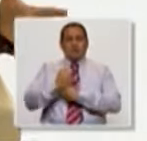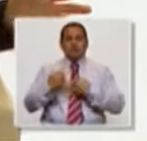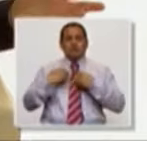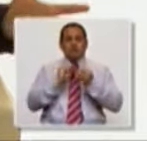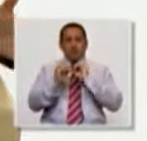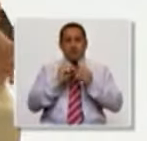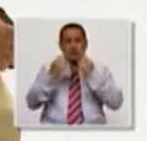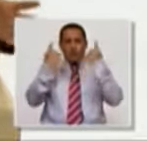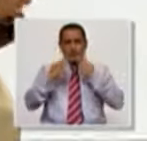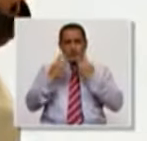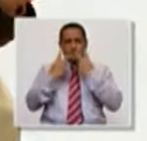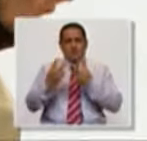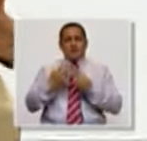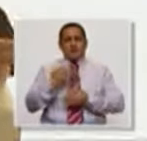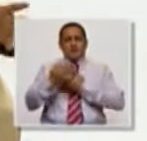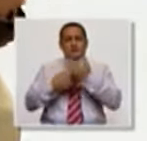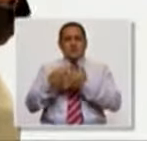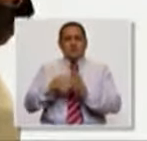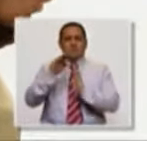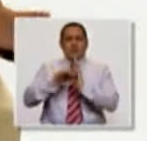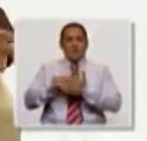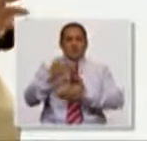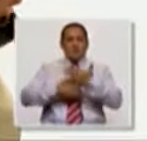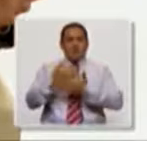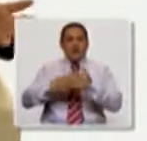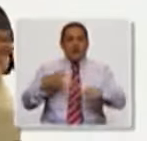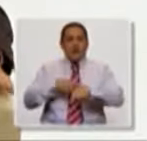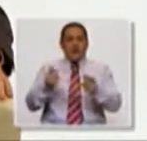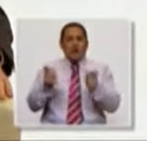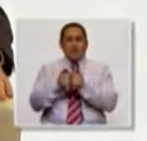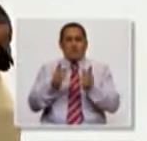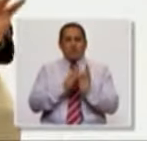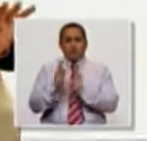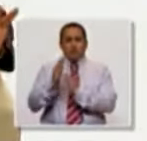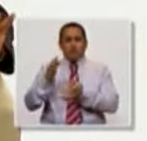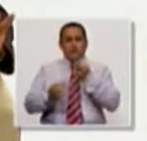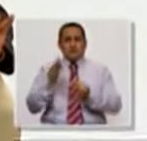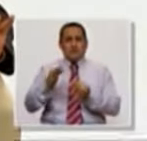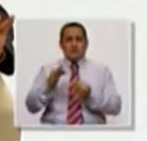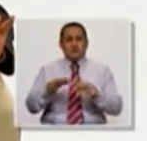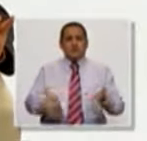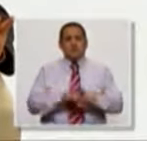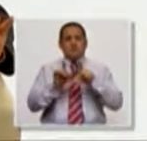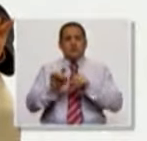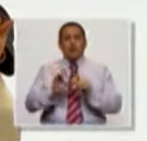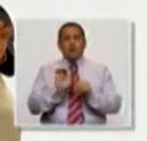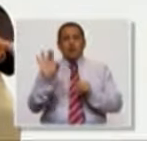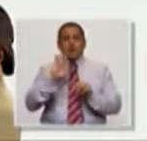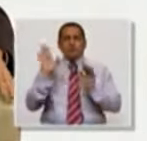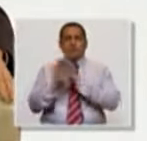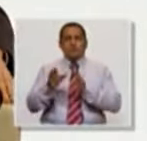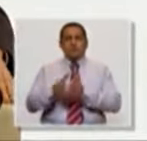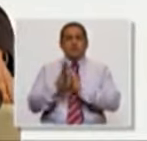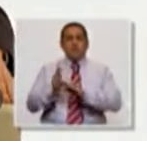internas para ser más eficiente, tener menos papel, acortar plazos, acortar el proceso, ¿no? Eso es uno. Y del otro lado, lo que se ha